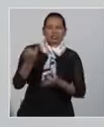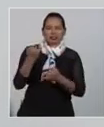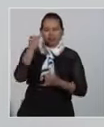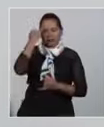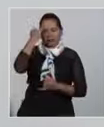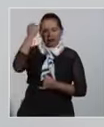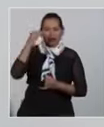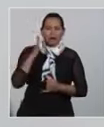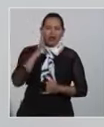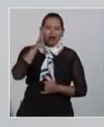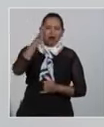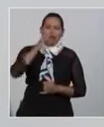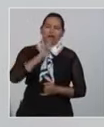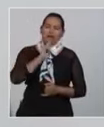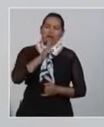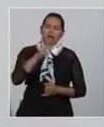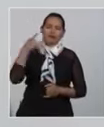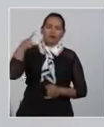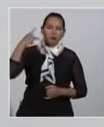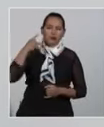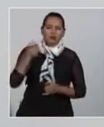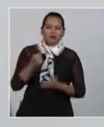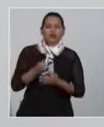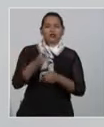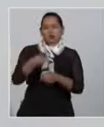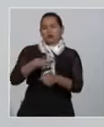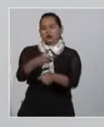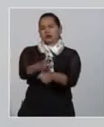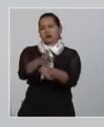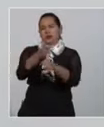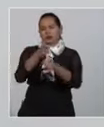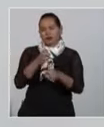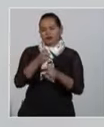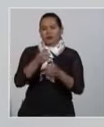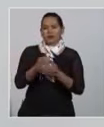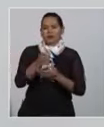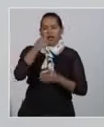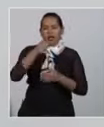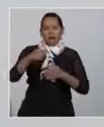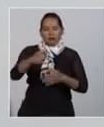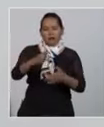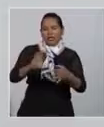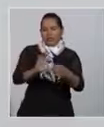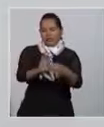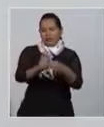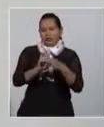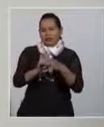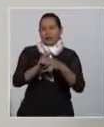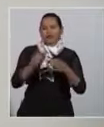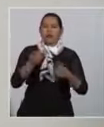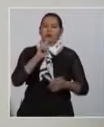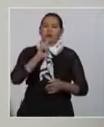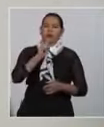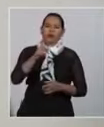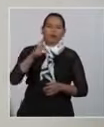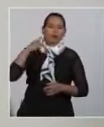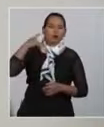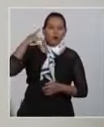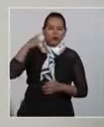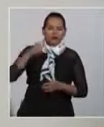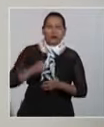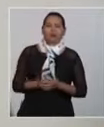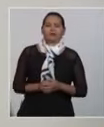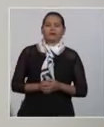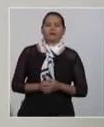a que me ayuden a construir un Estado con un gobierno con igualdad para todos. Muchas gracias, candidata. De